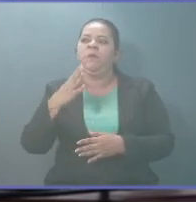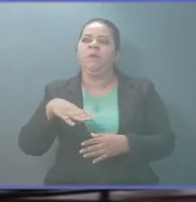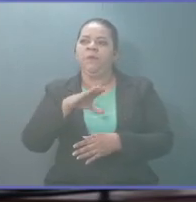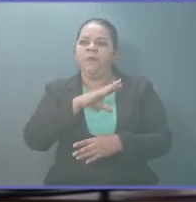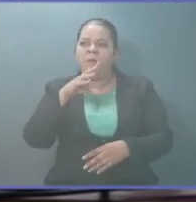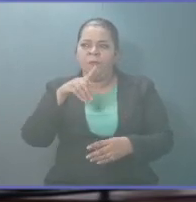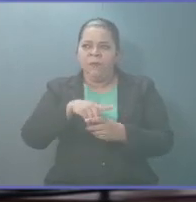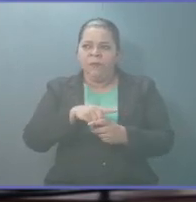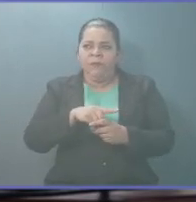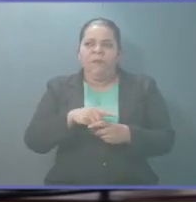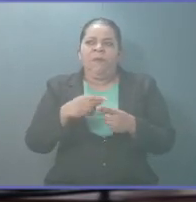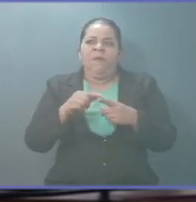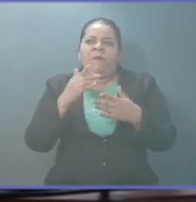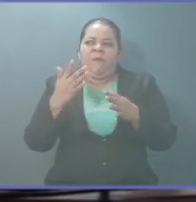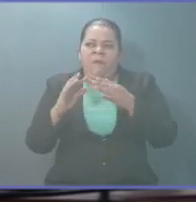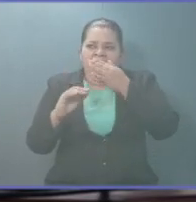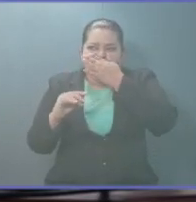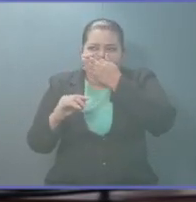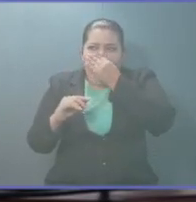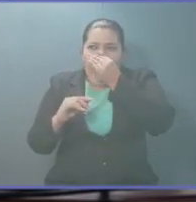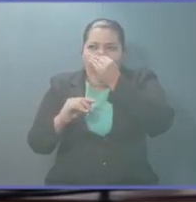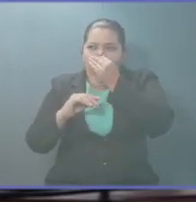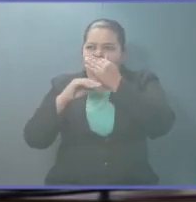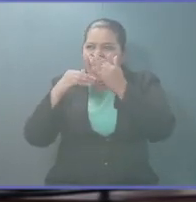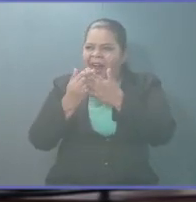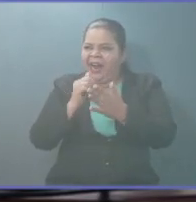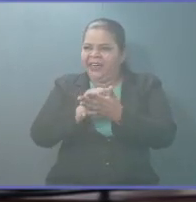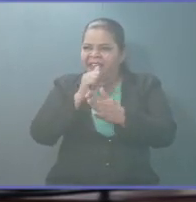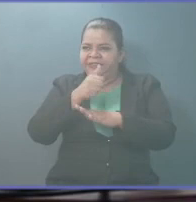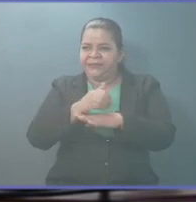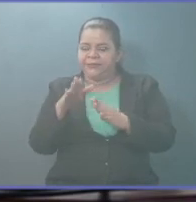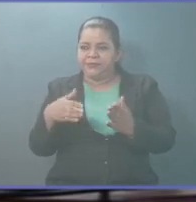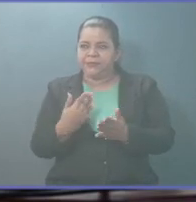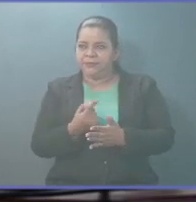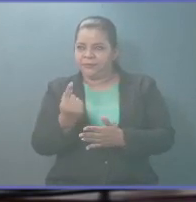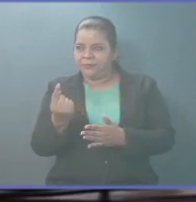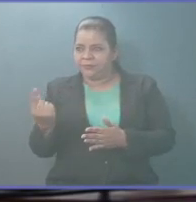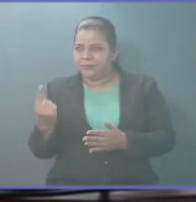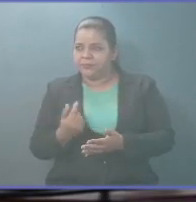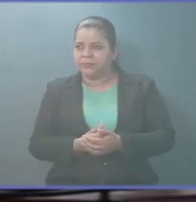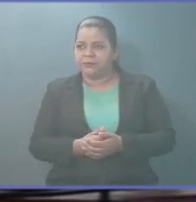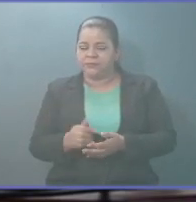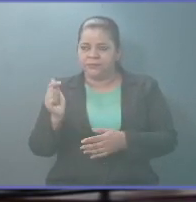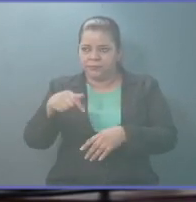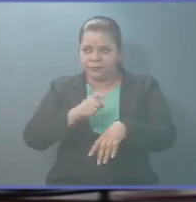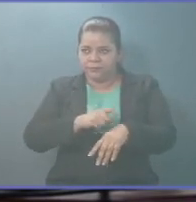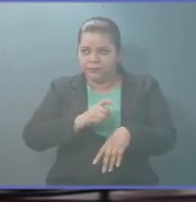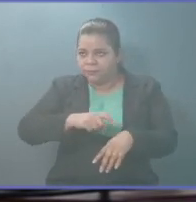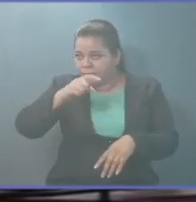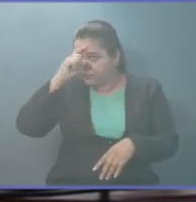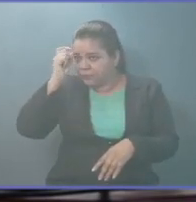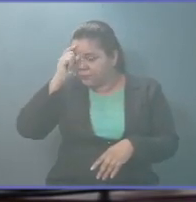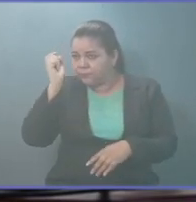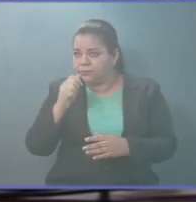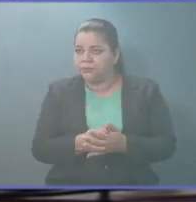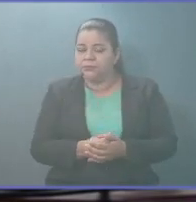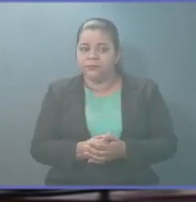estimatoria, ¿verdad? Porque por eso tenemos el otro concepto que